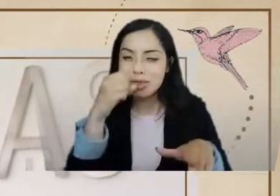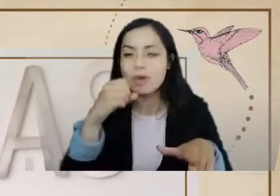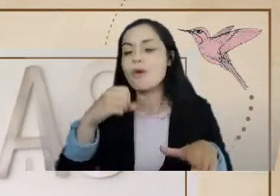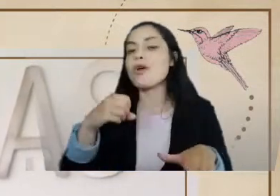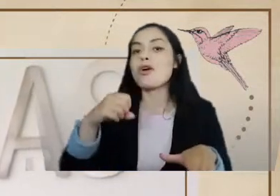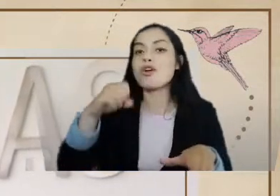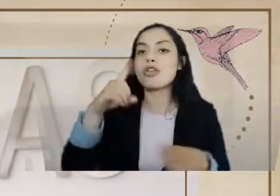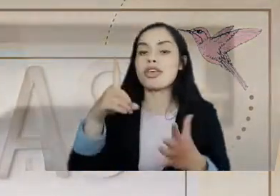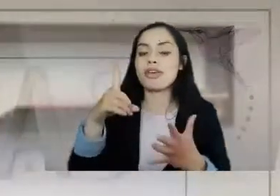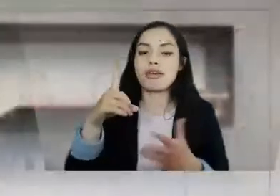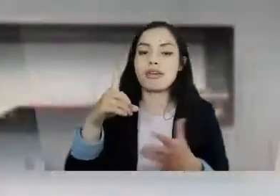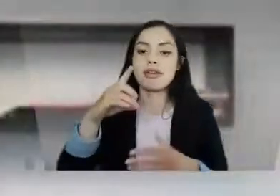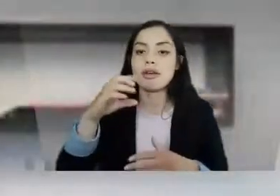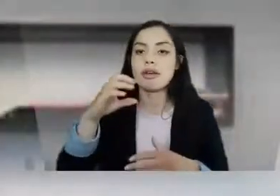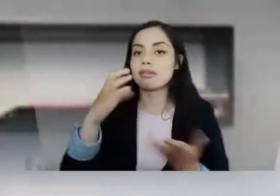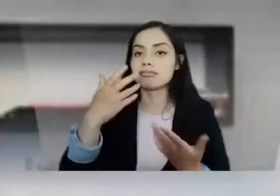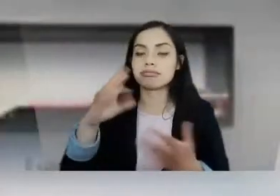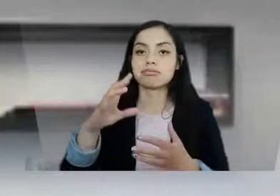Historia Natural.